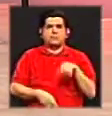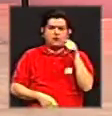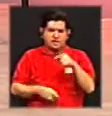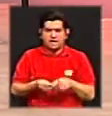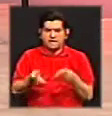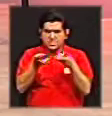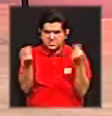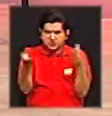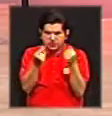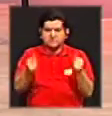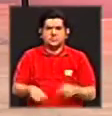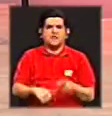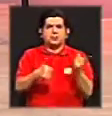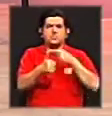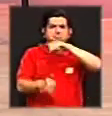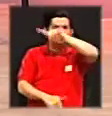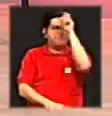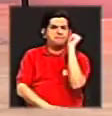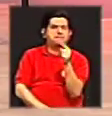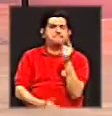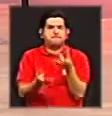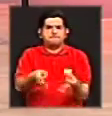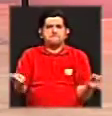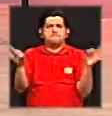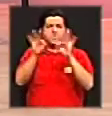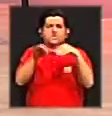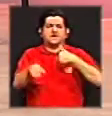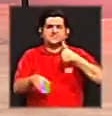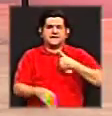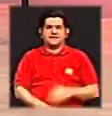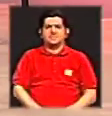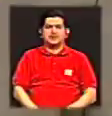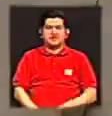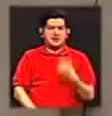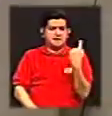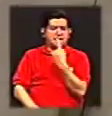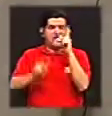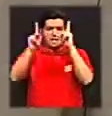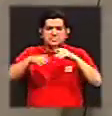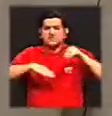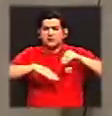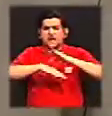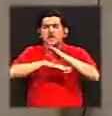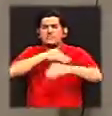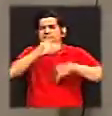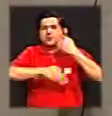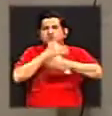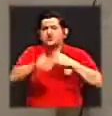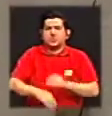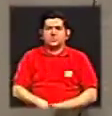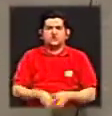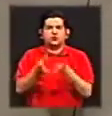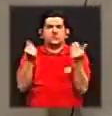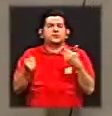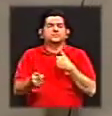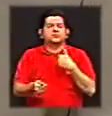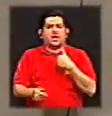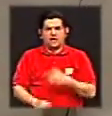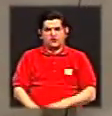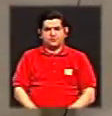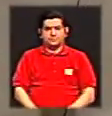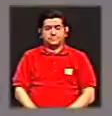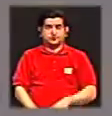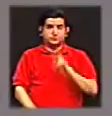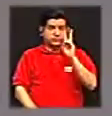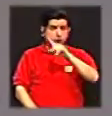resultados. En la primera pregunta, la importancia de las elecciones que cada persona cree que tiene ese proceso, ¿qué resultados obtienen allí? Sí, estas son